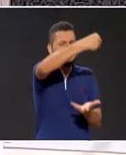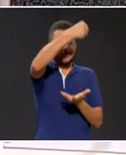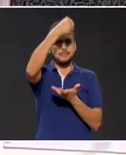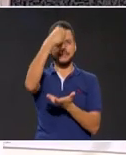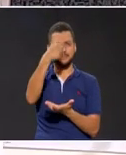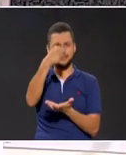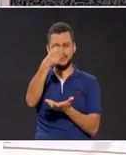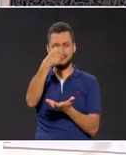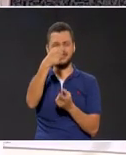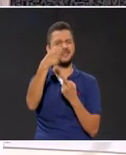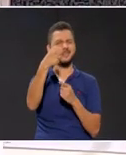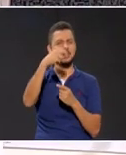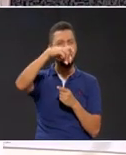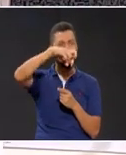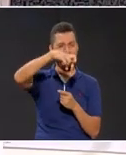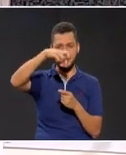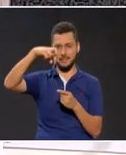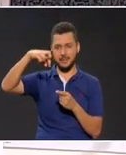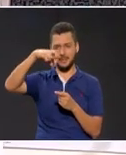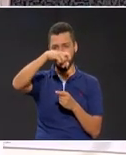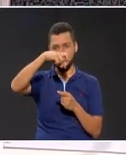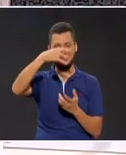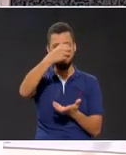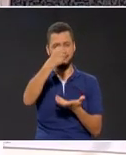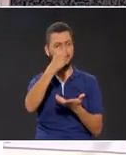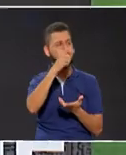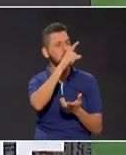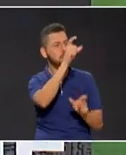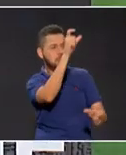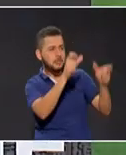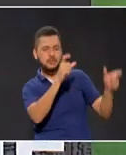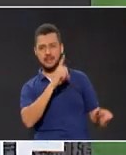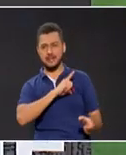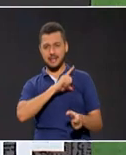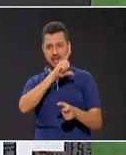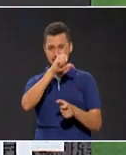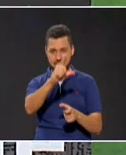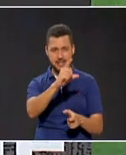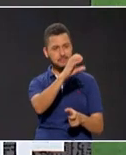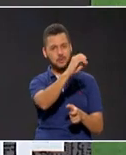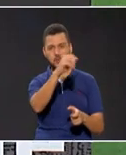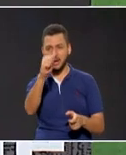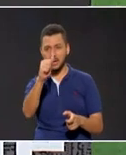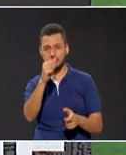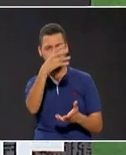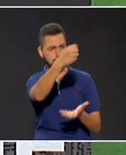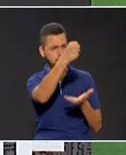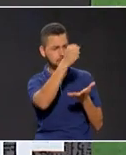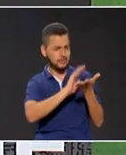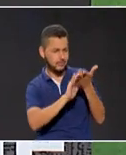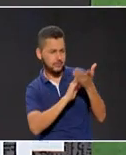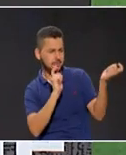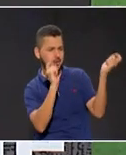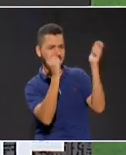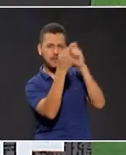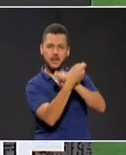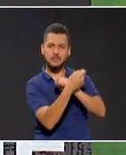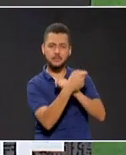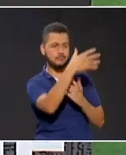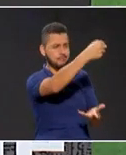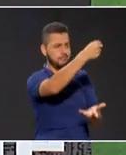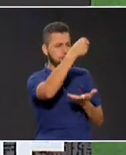Algunos líderes se han quejado por los cambios que se le incluyeron al presupuesto participativo y la limitación para